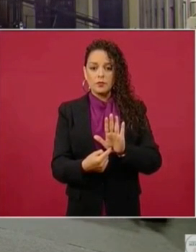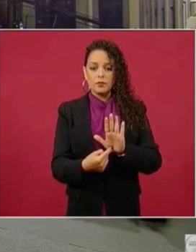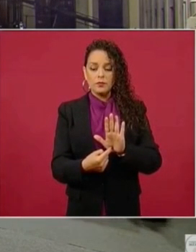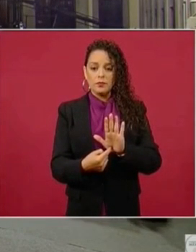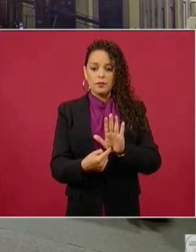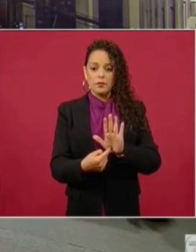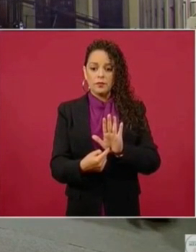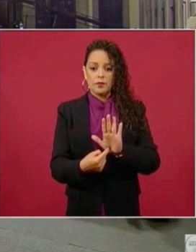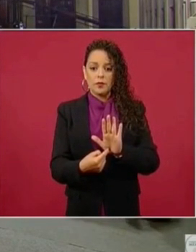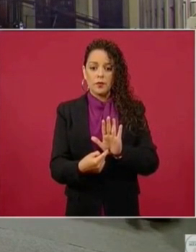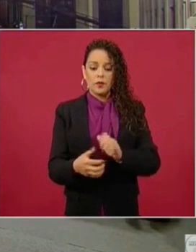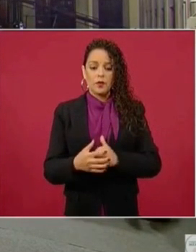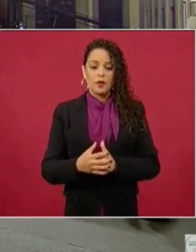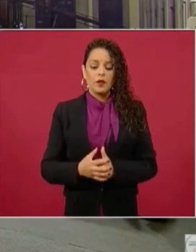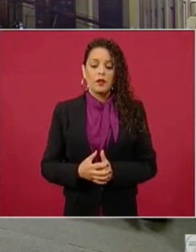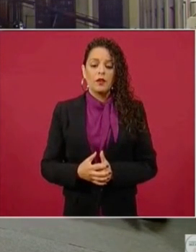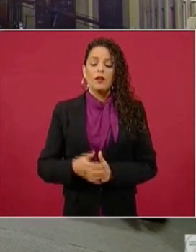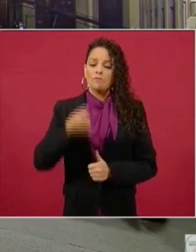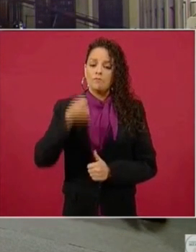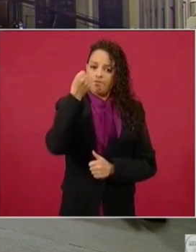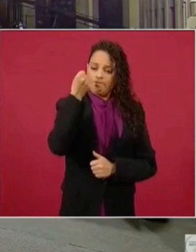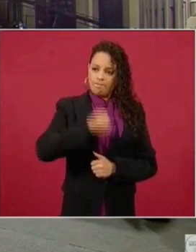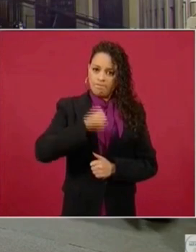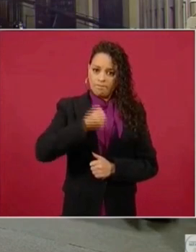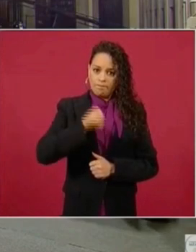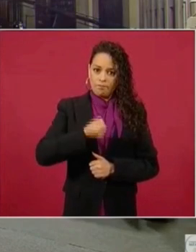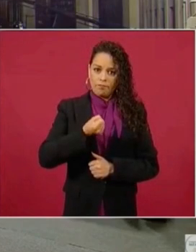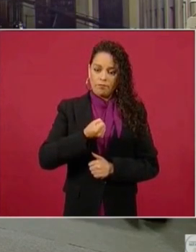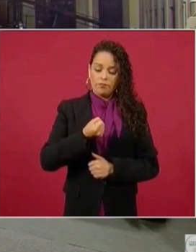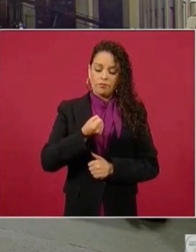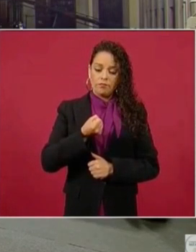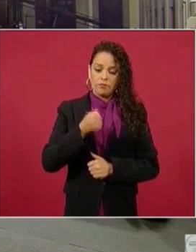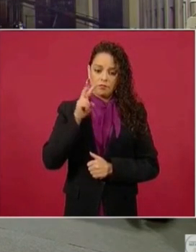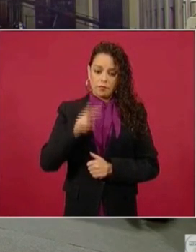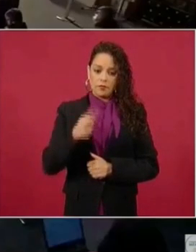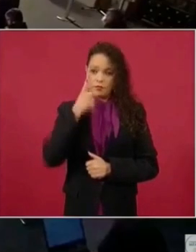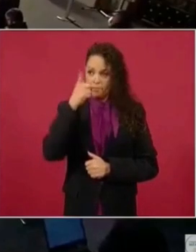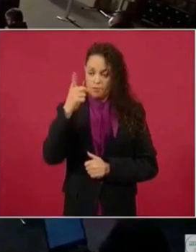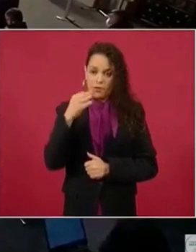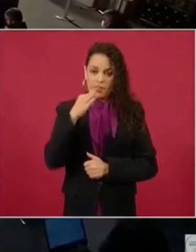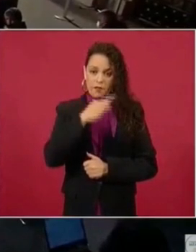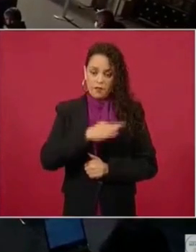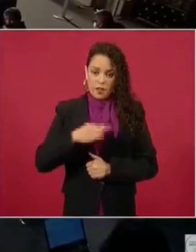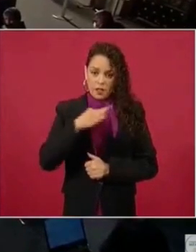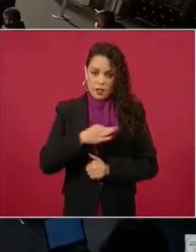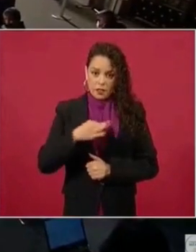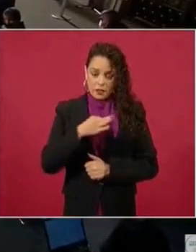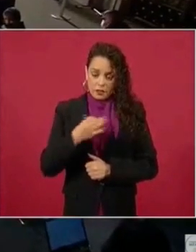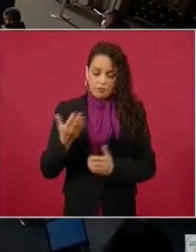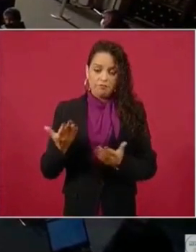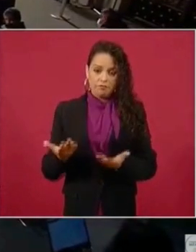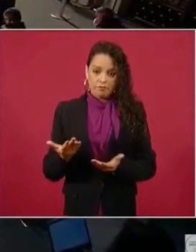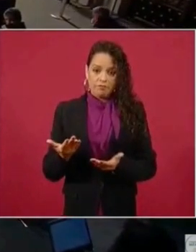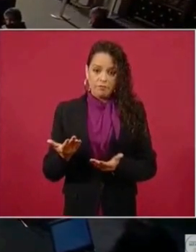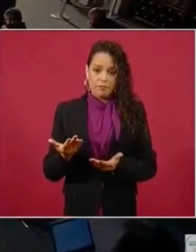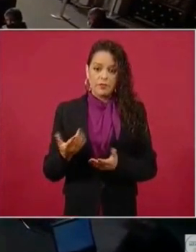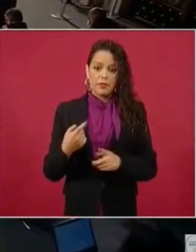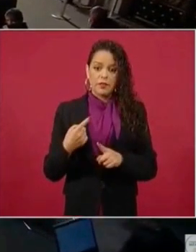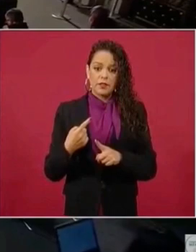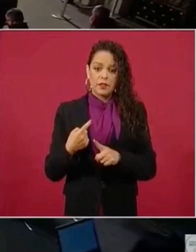enviar un saludo, nuestra felicitación, nuestros mejores deseos